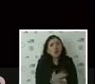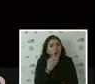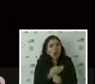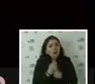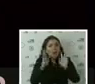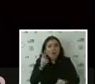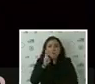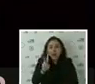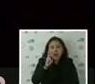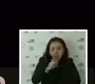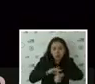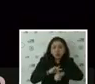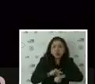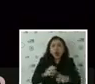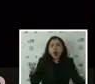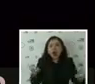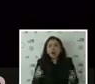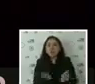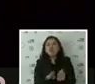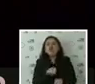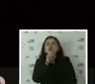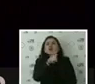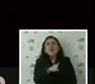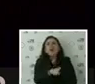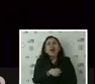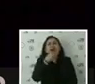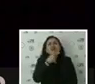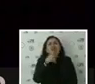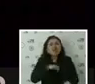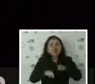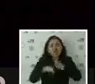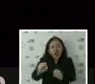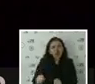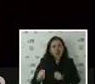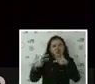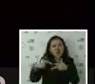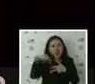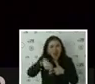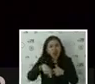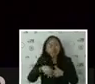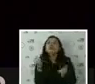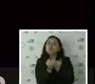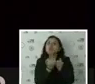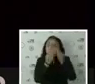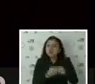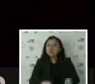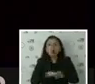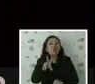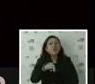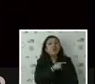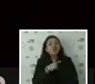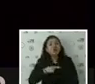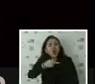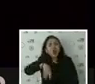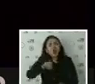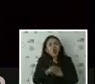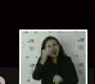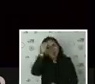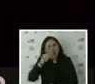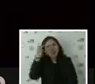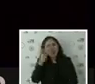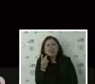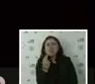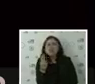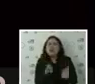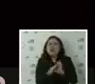estamos viendo, como la relativa al teletrabajo, porque también es muy importante que no debemos olvidar ese equilibrio